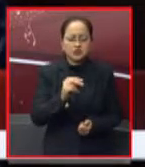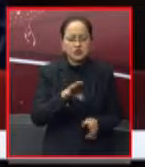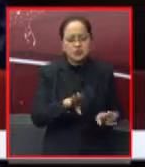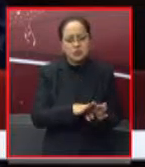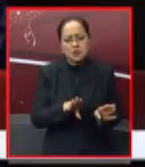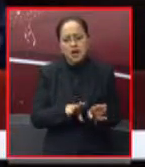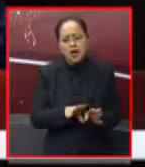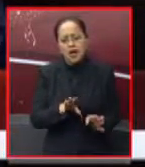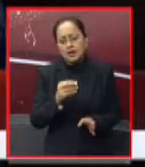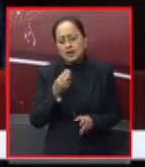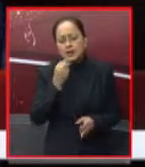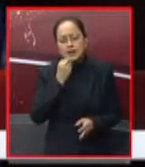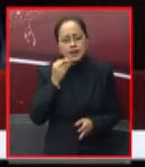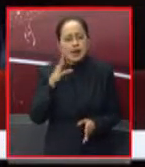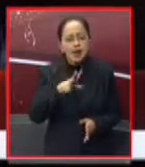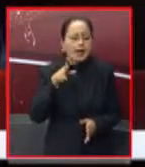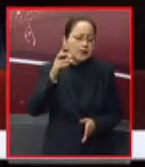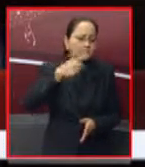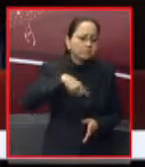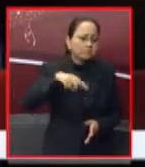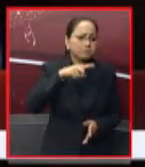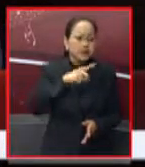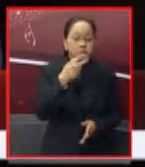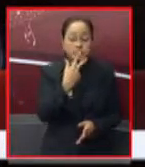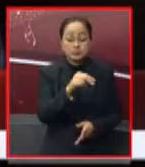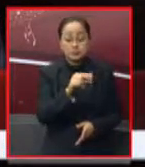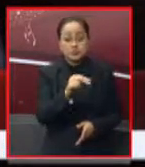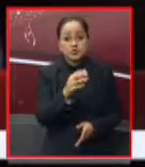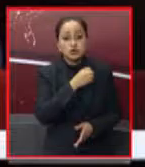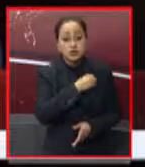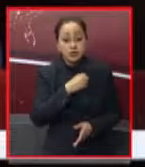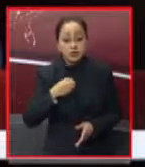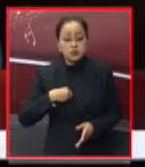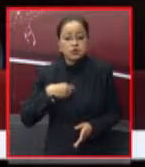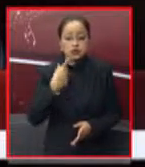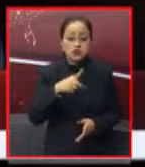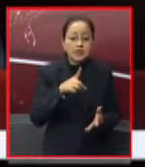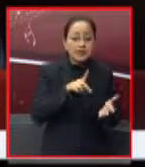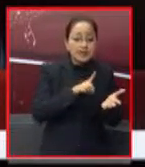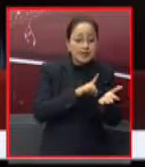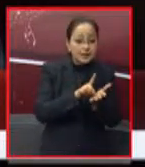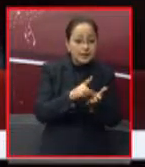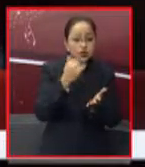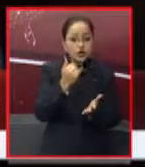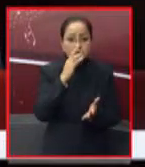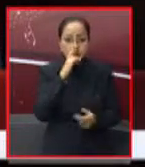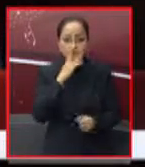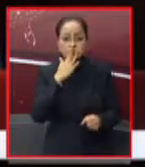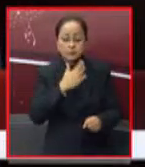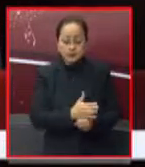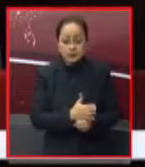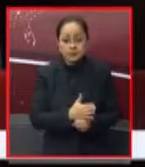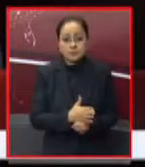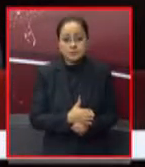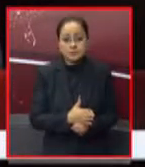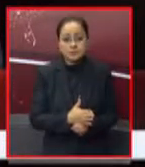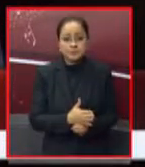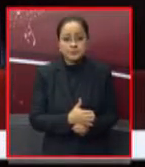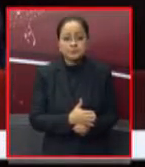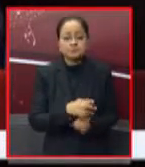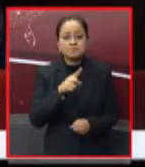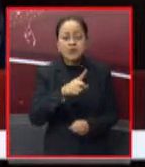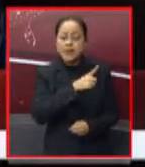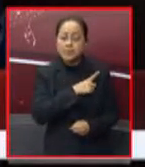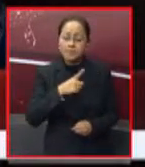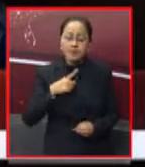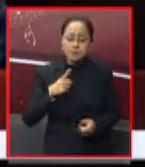partidos políticos, es una obligación, un derecho y una responsabilidad que